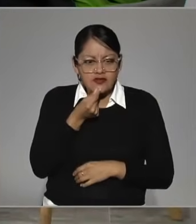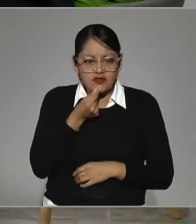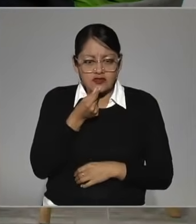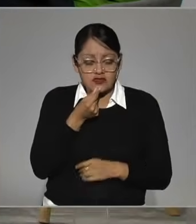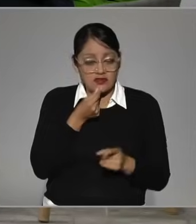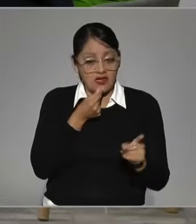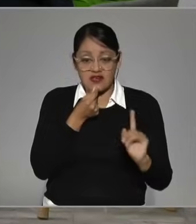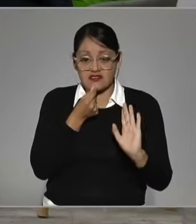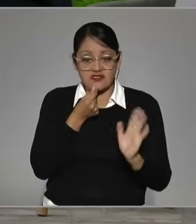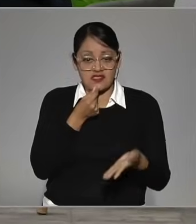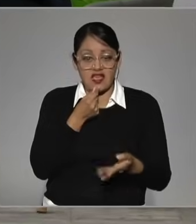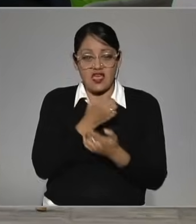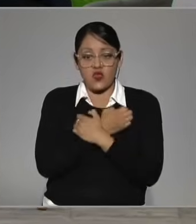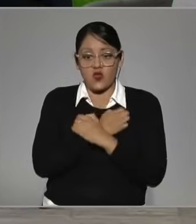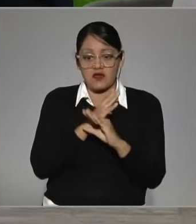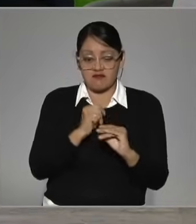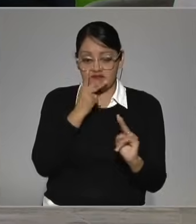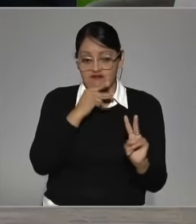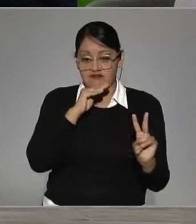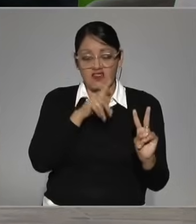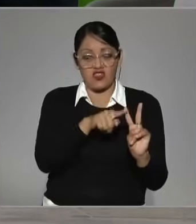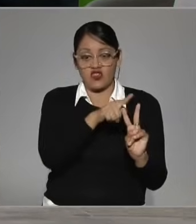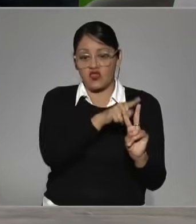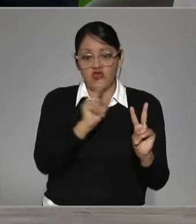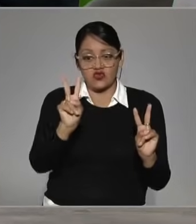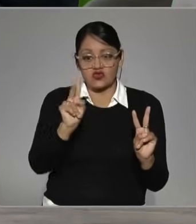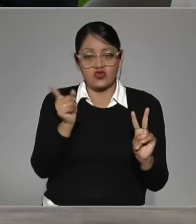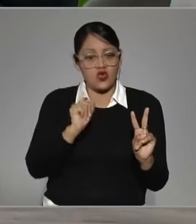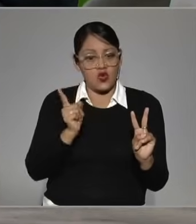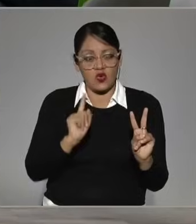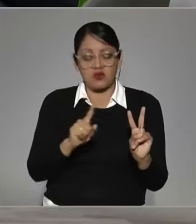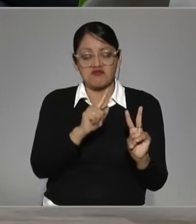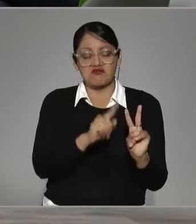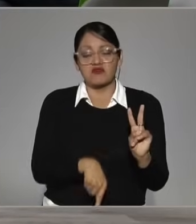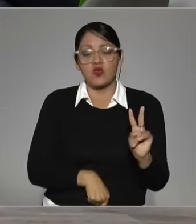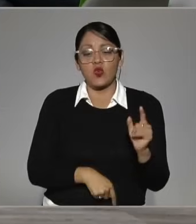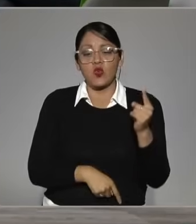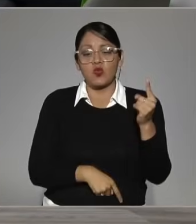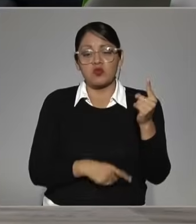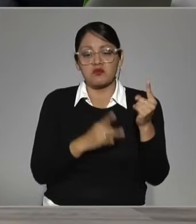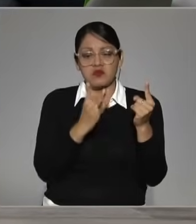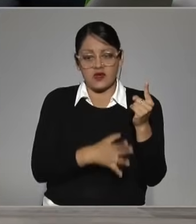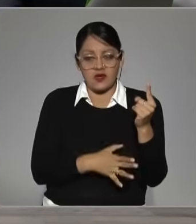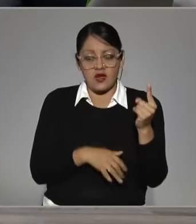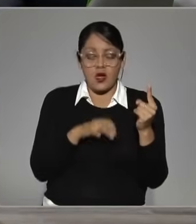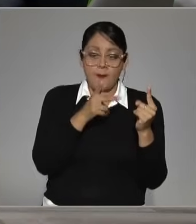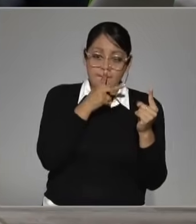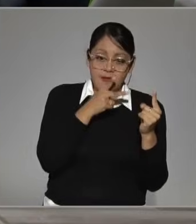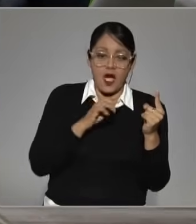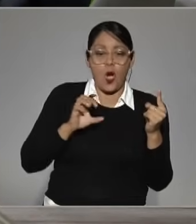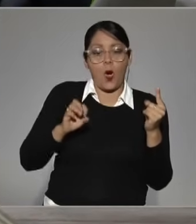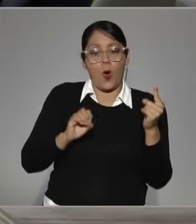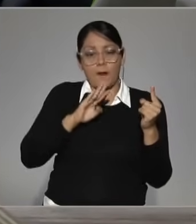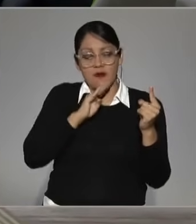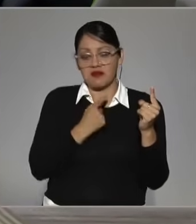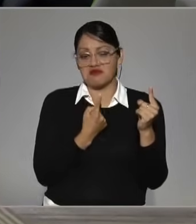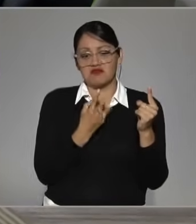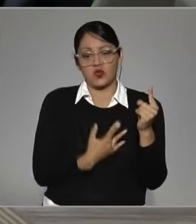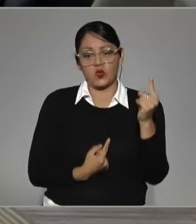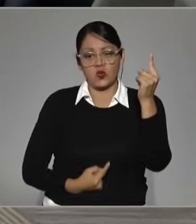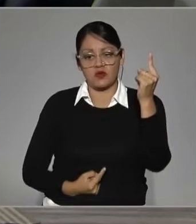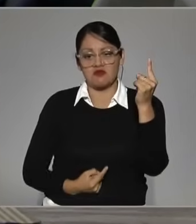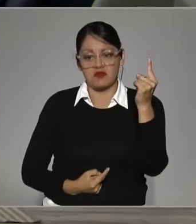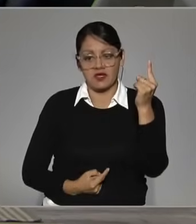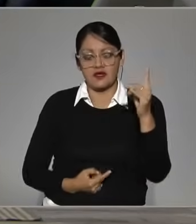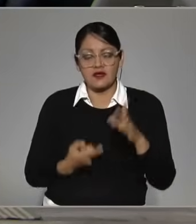están siendo hoy educados solamente por un miembro de la pareja. Y entonces o son las mamás o son los papás y entonces sí es importante